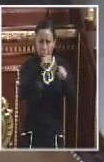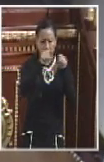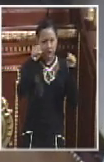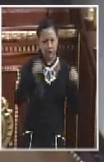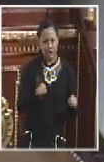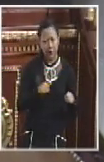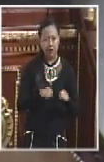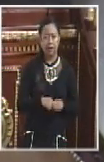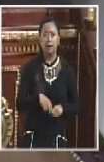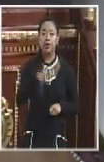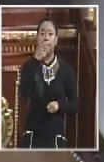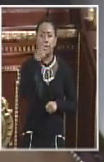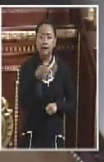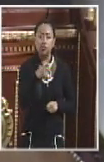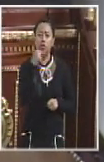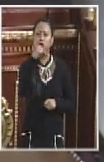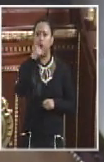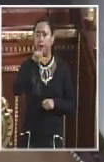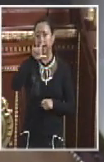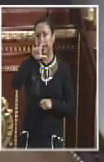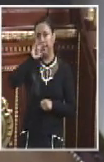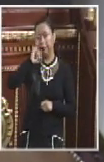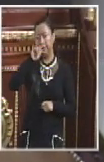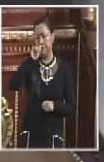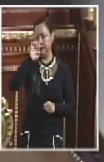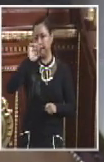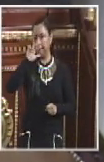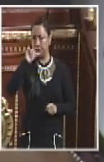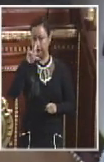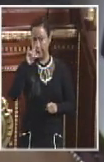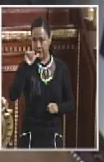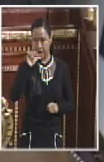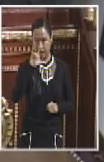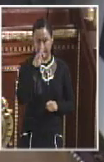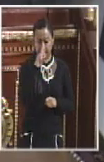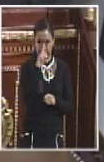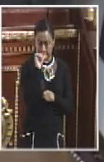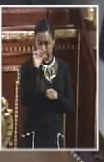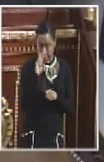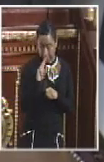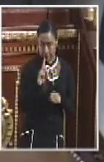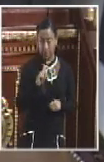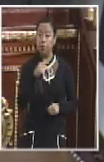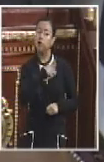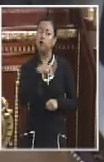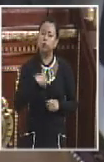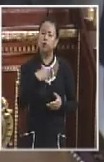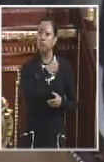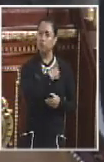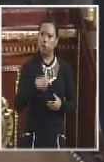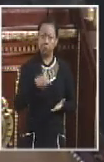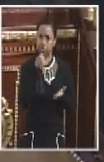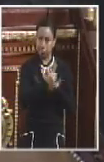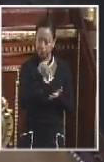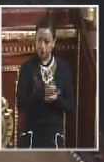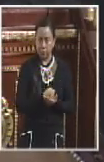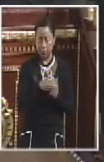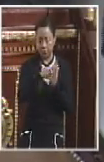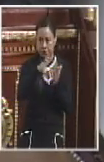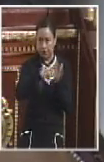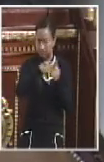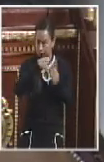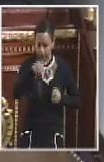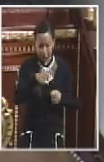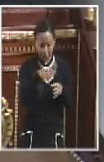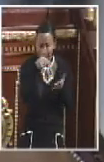llama literalidad y estamos obligados a tomar lo que dice el texto literal de la ley, en este caso de la Constitución